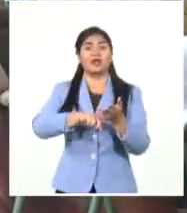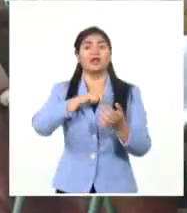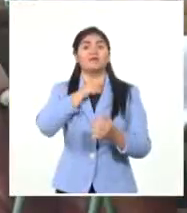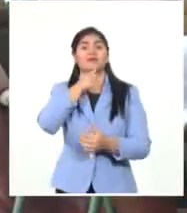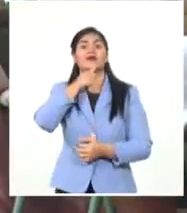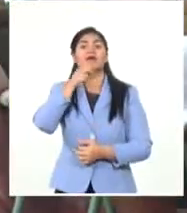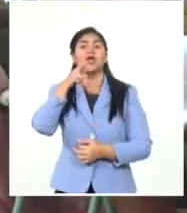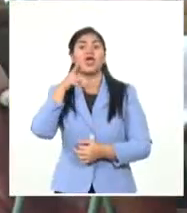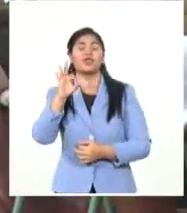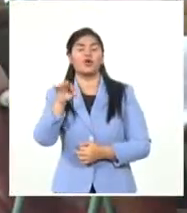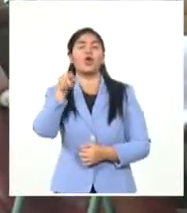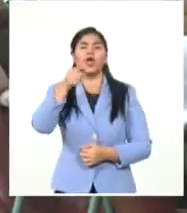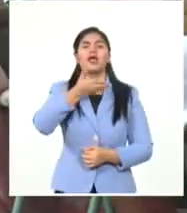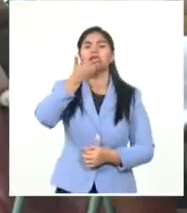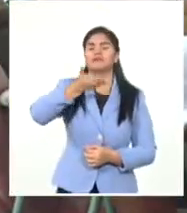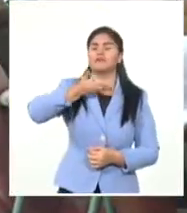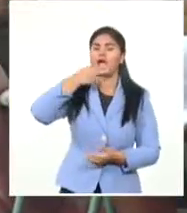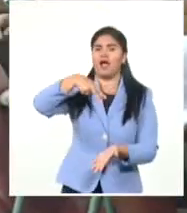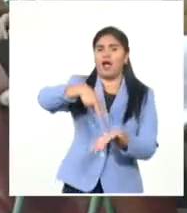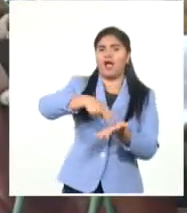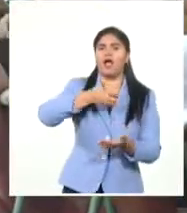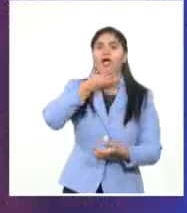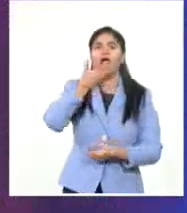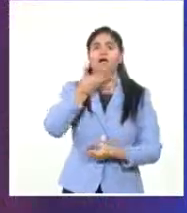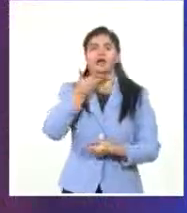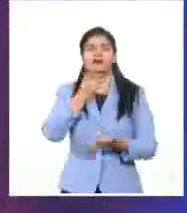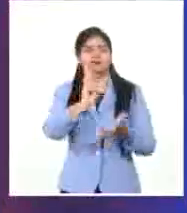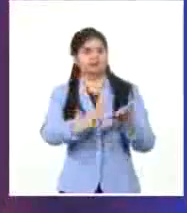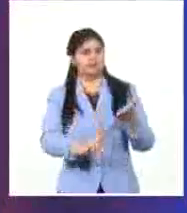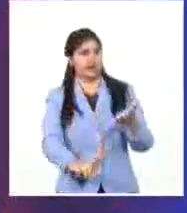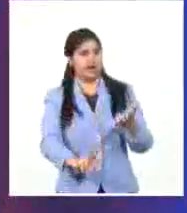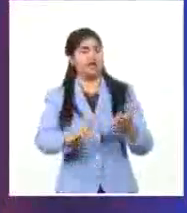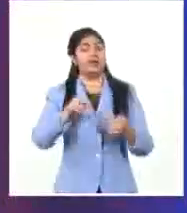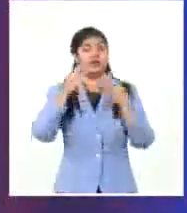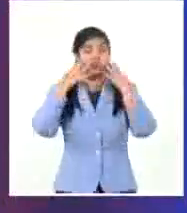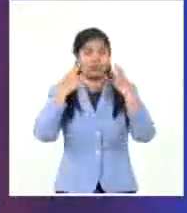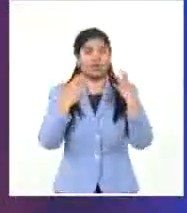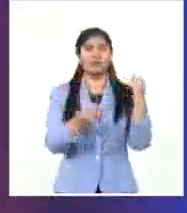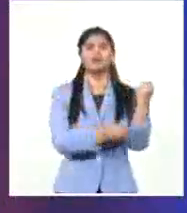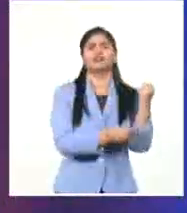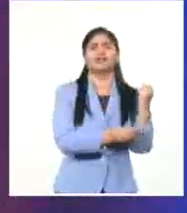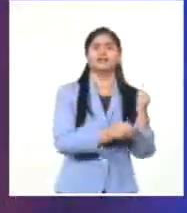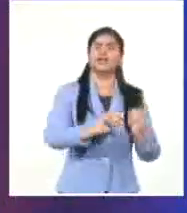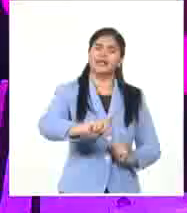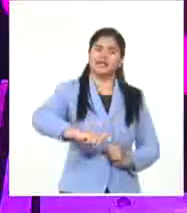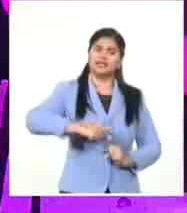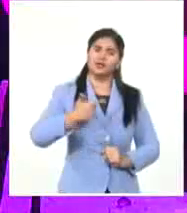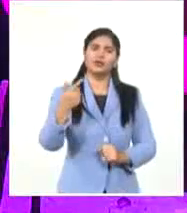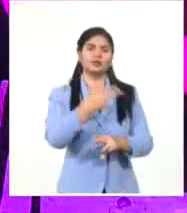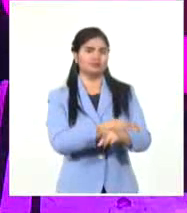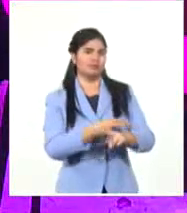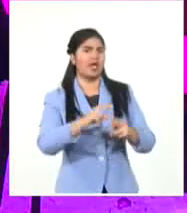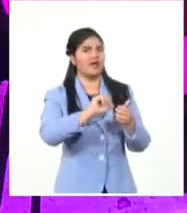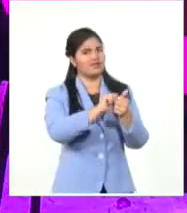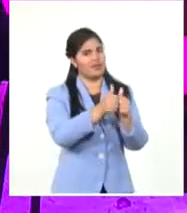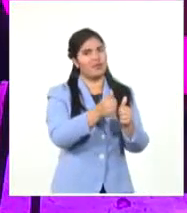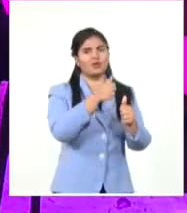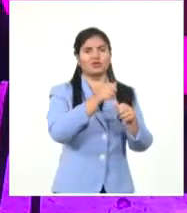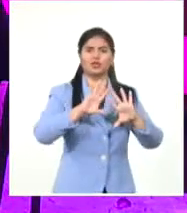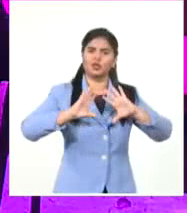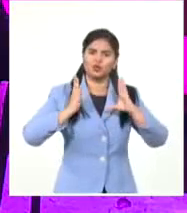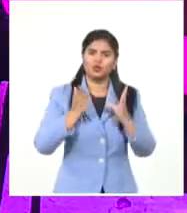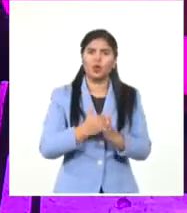Noticiero Nacional y los espacios donde se promueve la historia, el deporte y la cultura. Exquisita selección